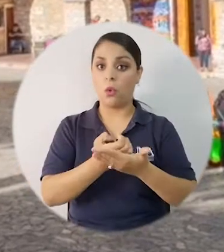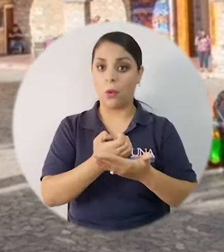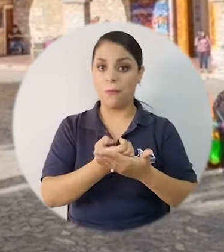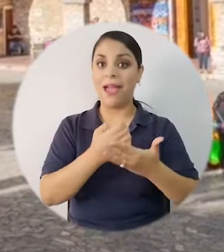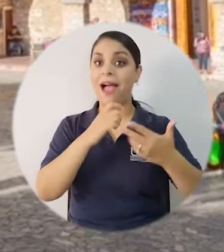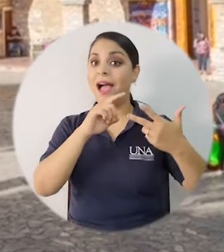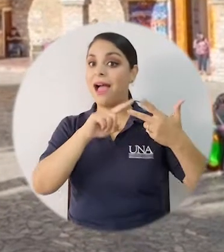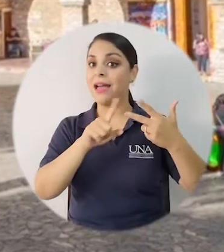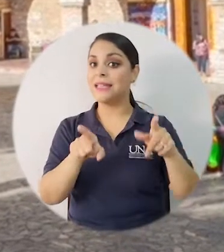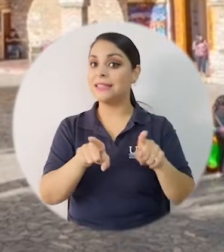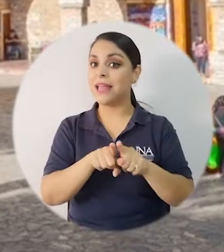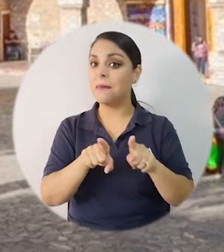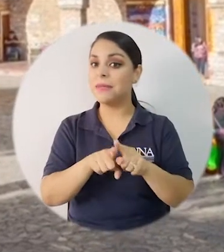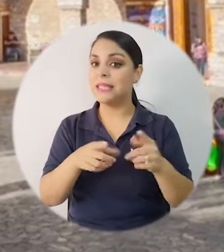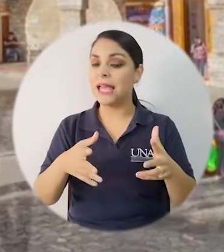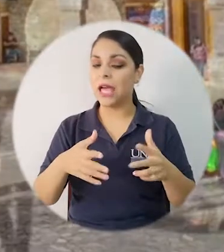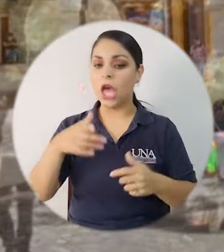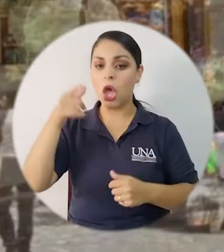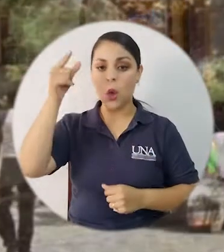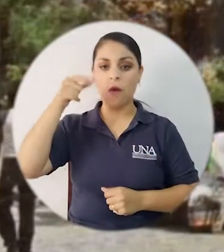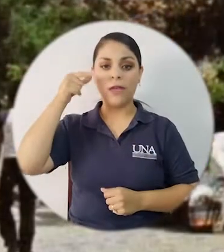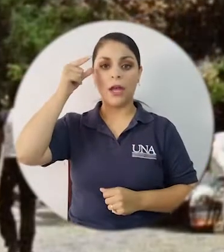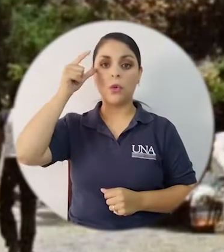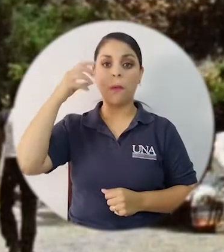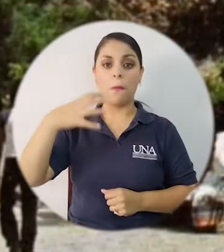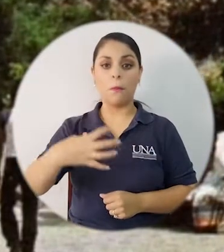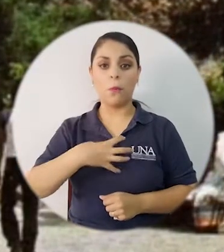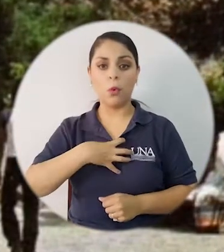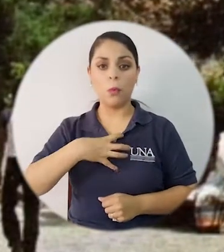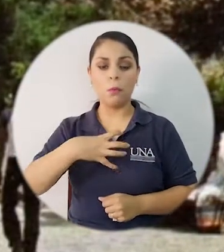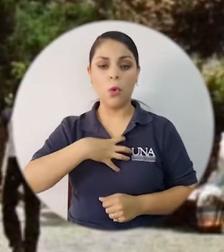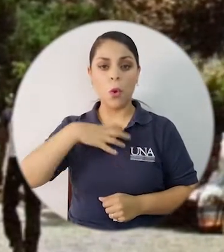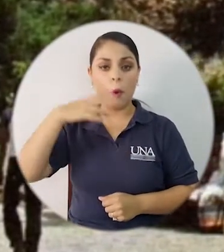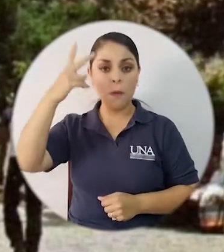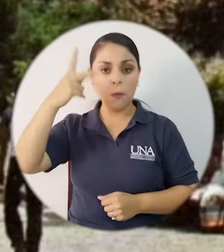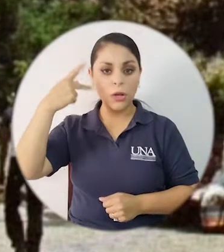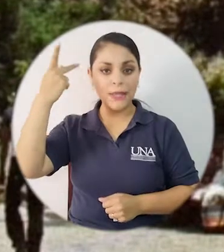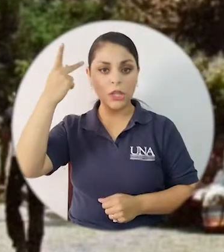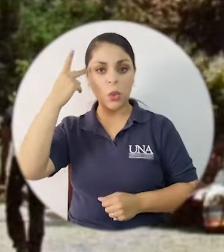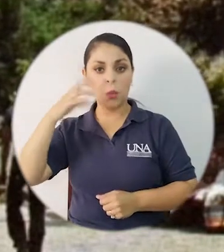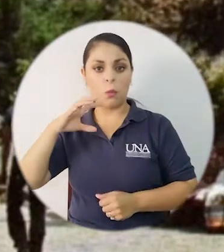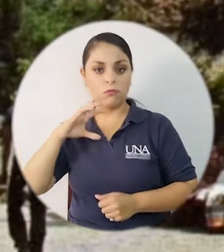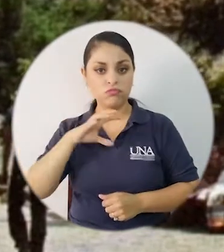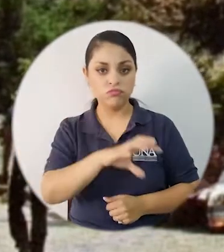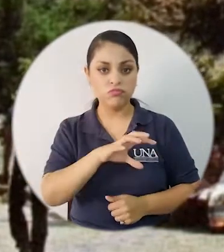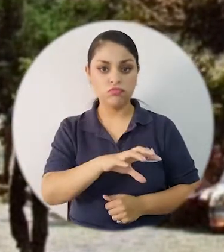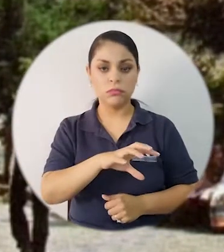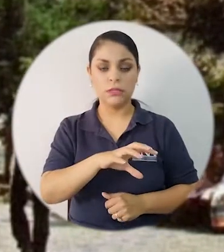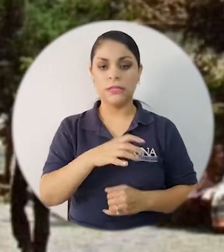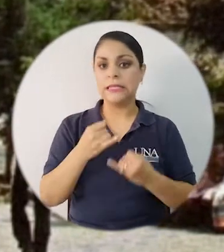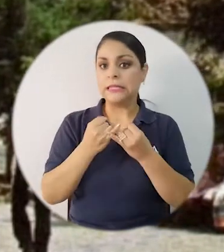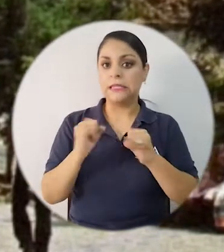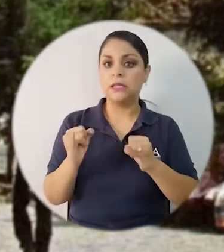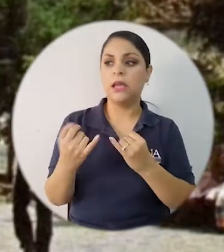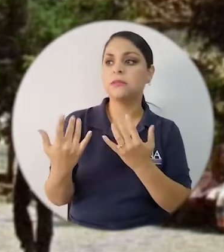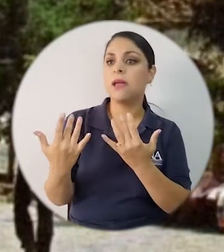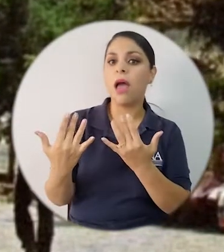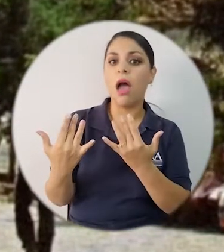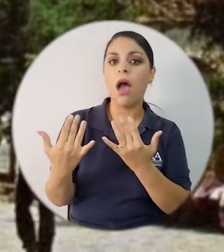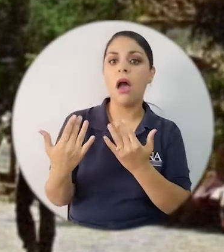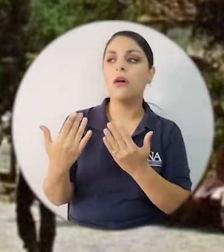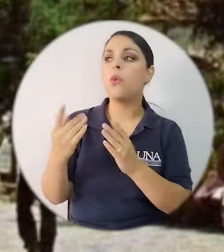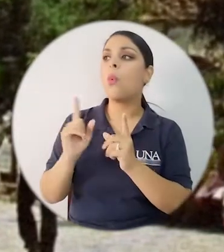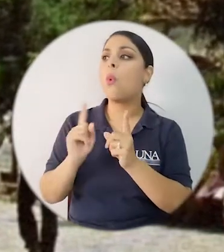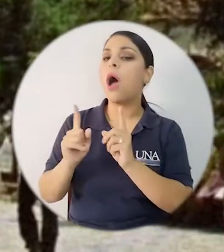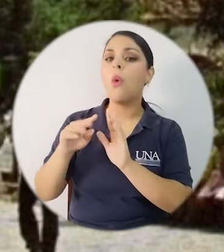del económico, pero también el interés de gobernarse políticamente ellos, sin esperar o sin